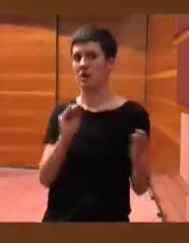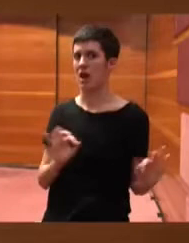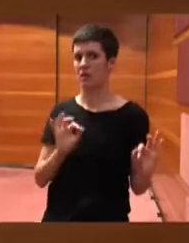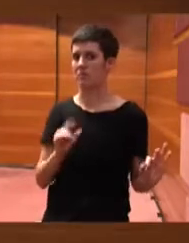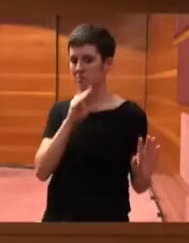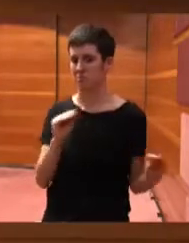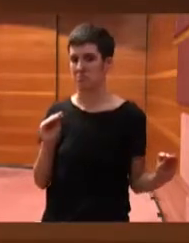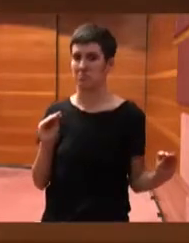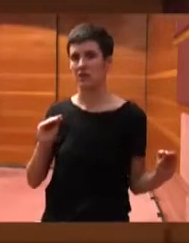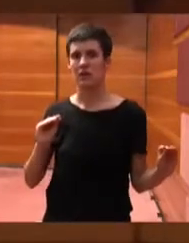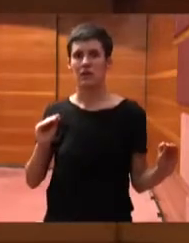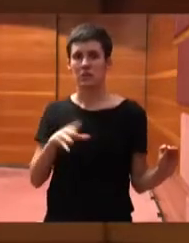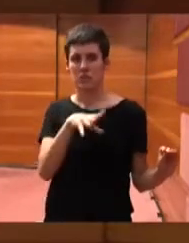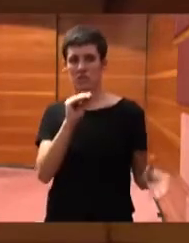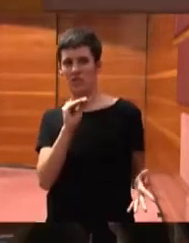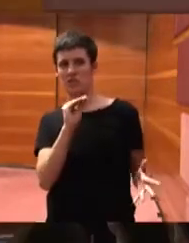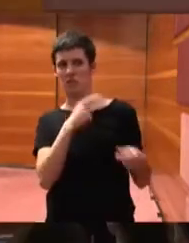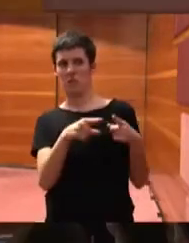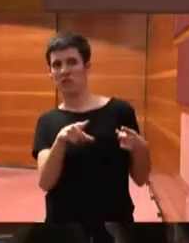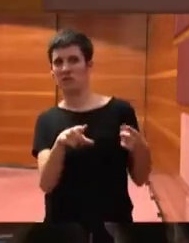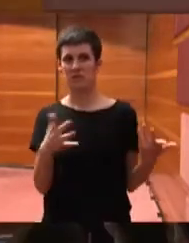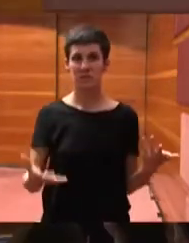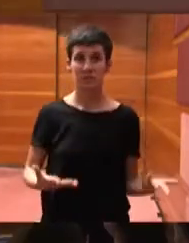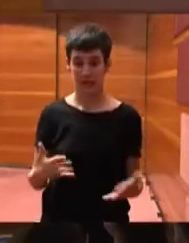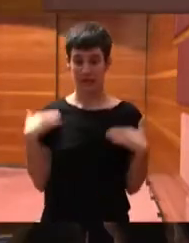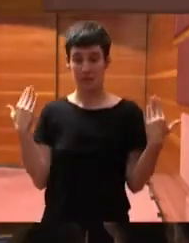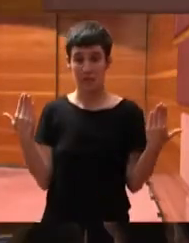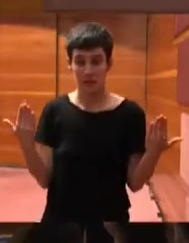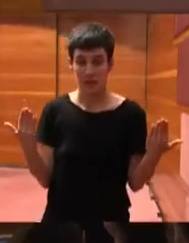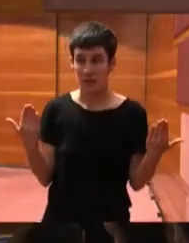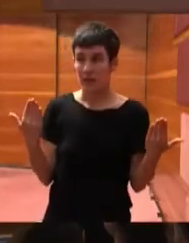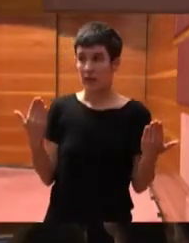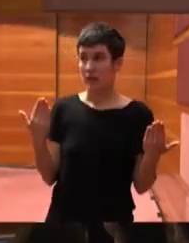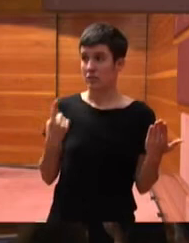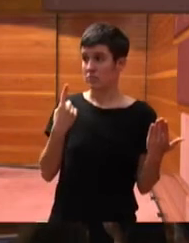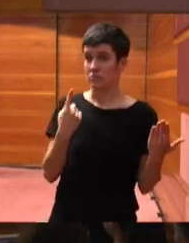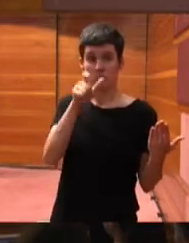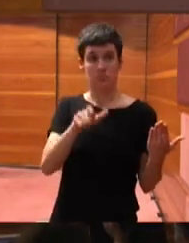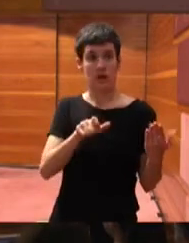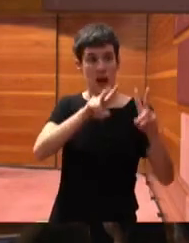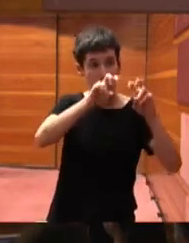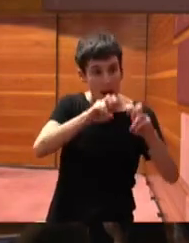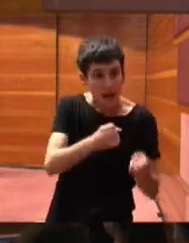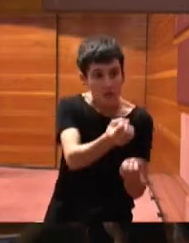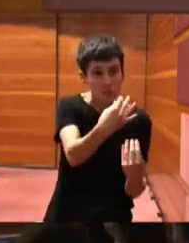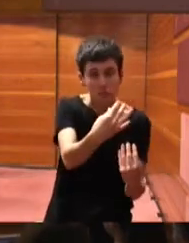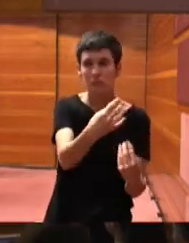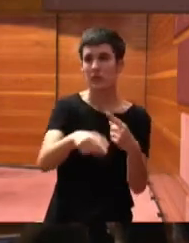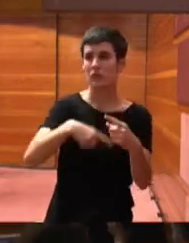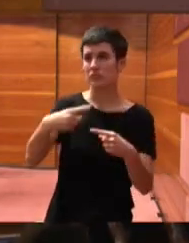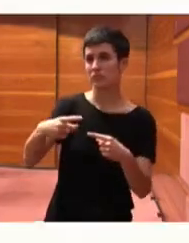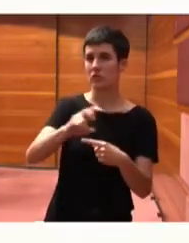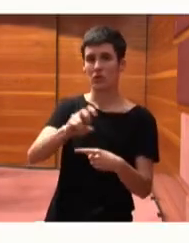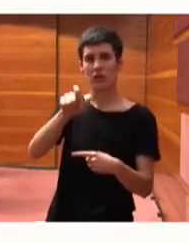quedo. No entiendo la mitad de las cosas. Y de repente, bueno, pues hay una que hace su análisis, no sé qué, y otra va y